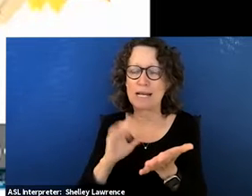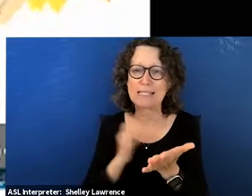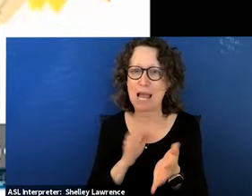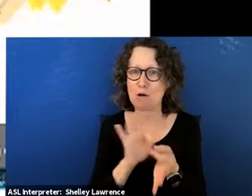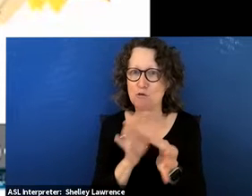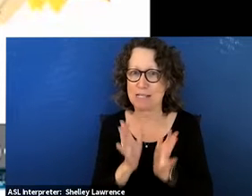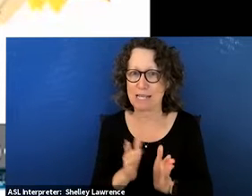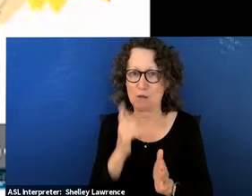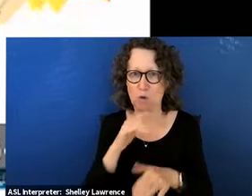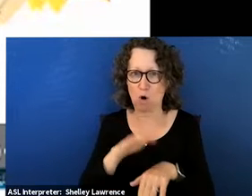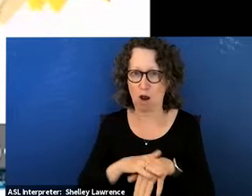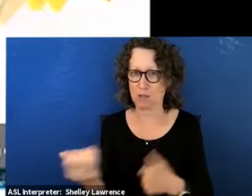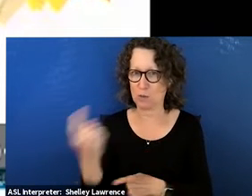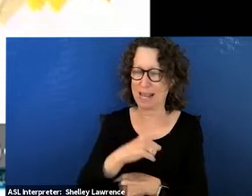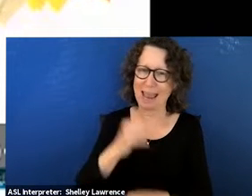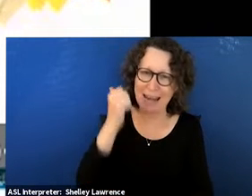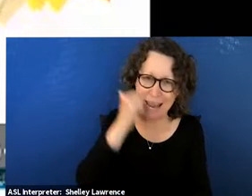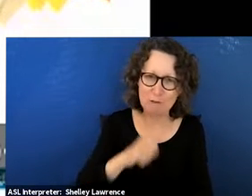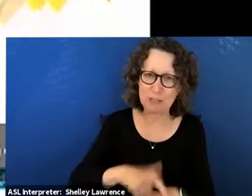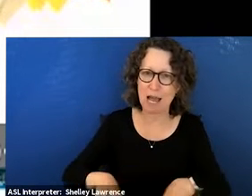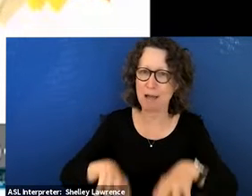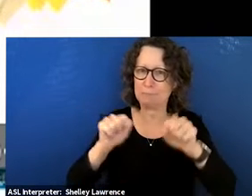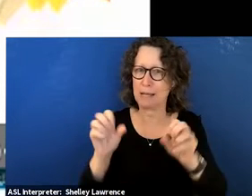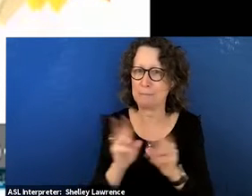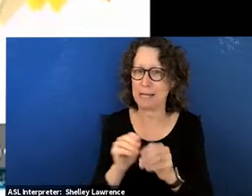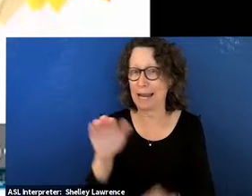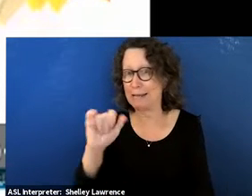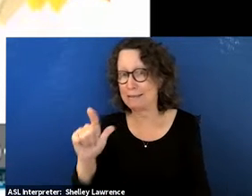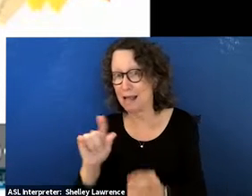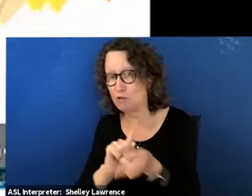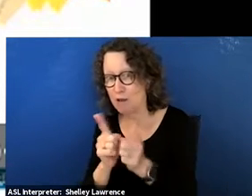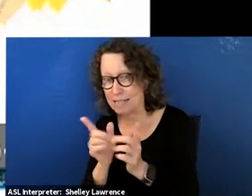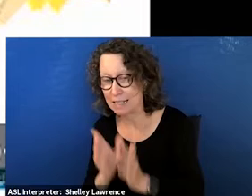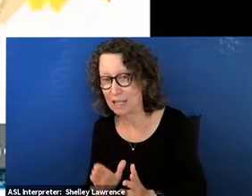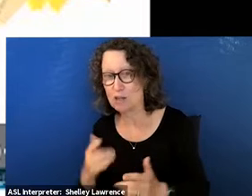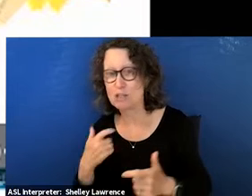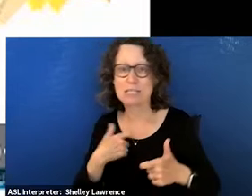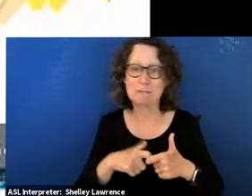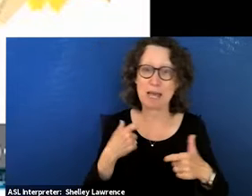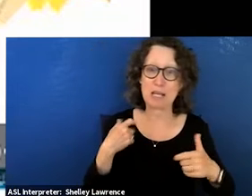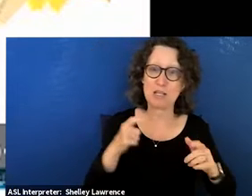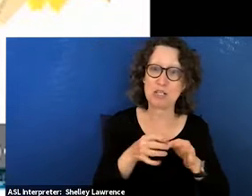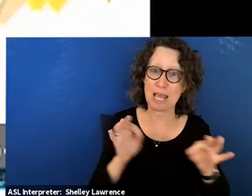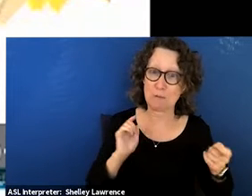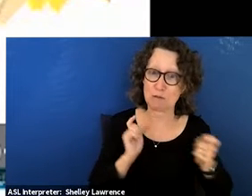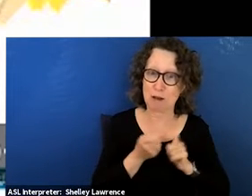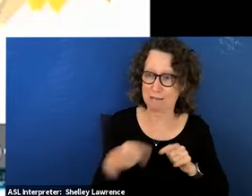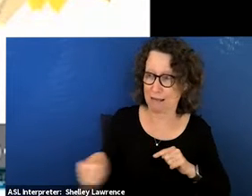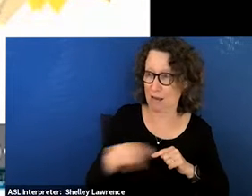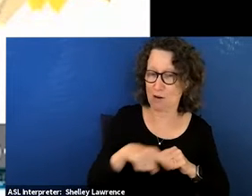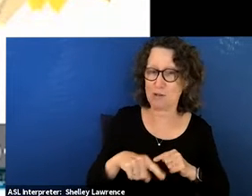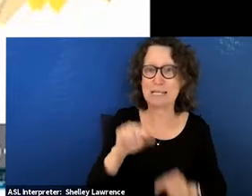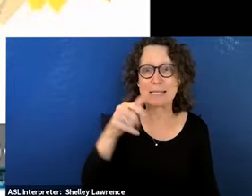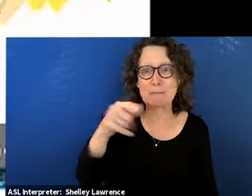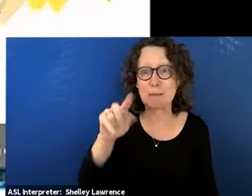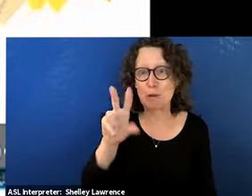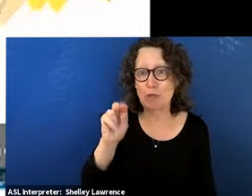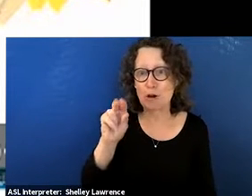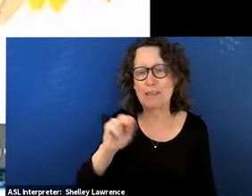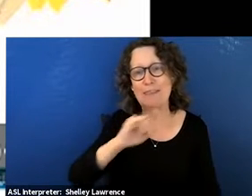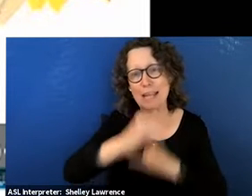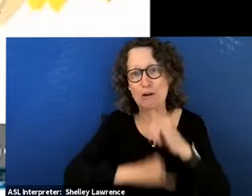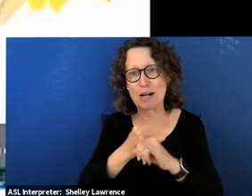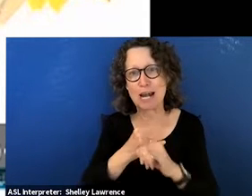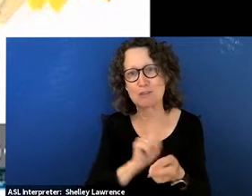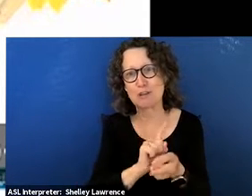Quiero reconocer a nuestras intérpretes que están aquí el día de hoy y cada vez que tenemos una reunión, los intérpretes de lenguaje de señas americano y de español. El 30